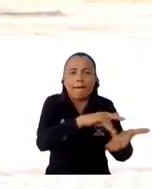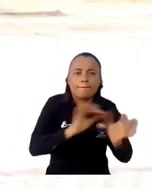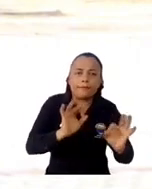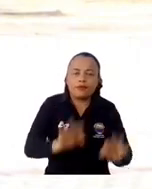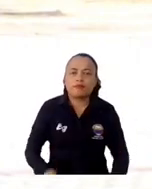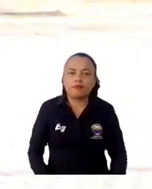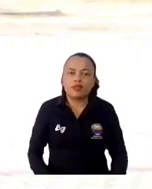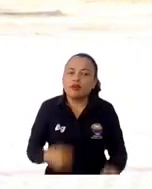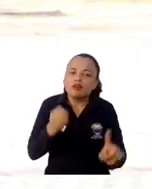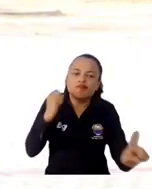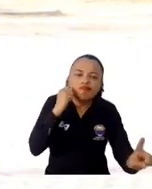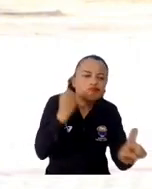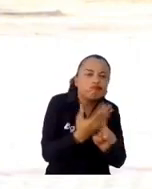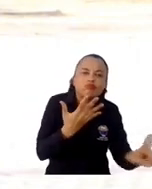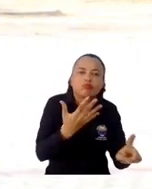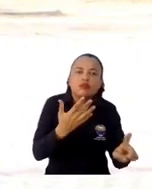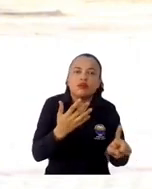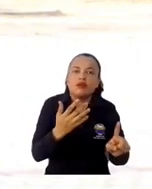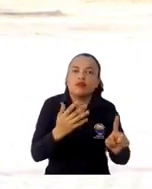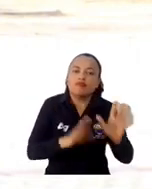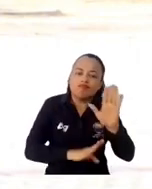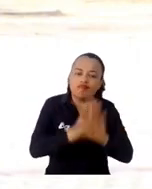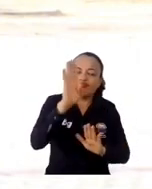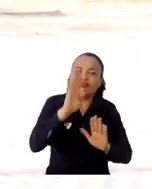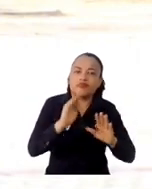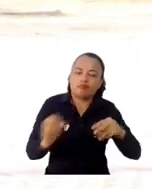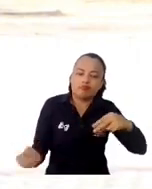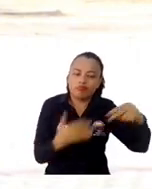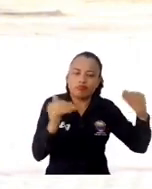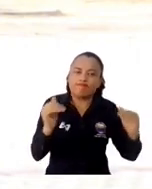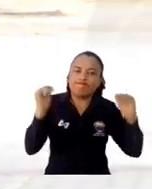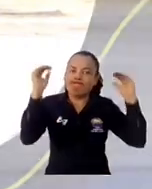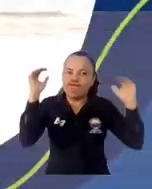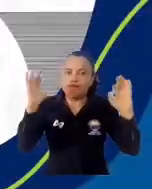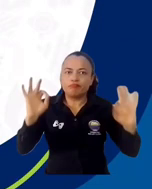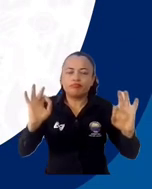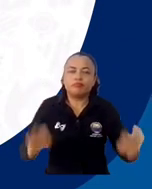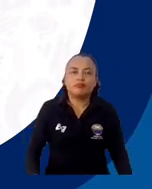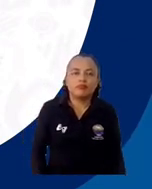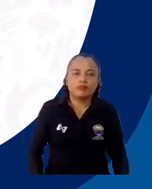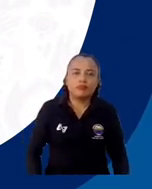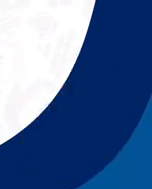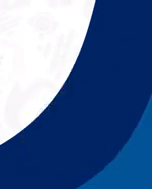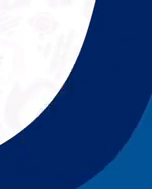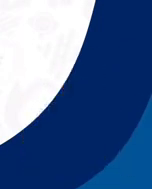un desarrollo de la educación superior con calidad y pertinencia.